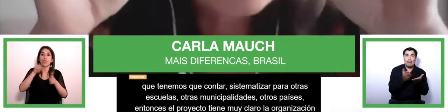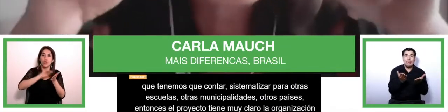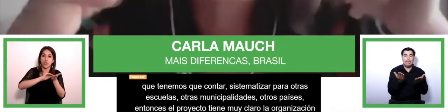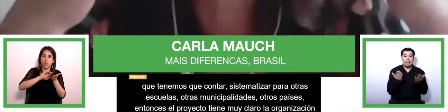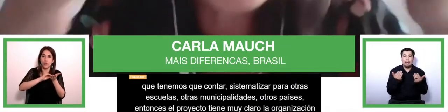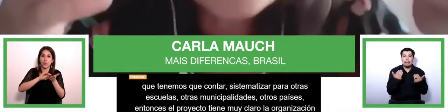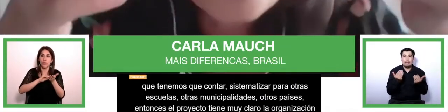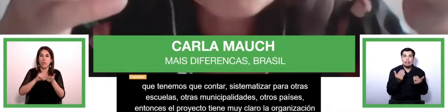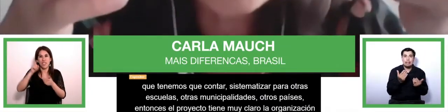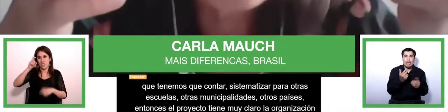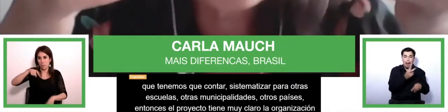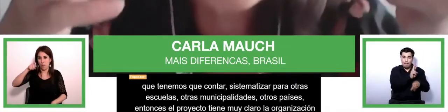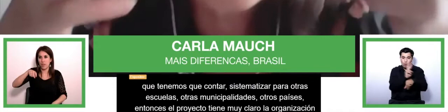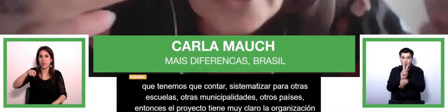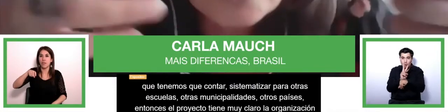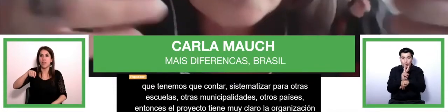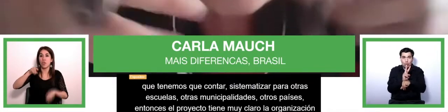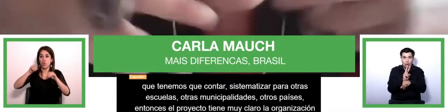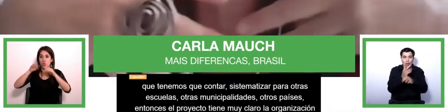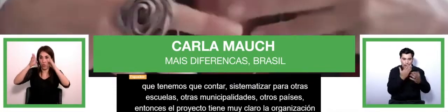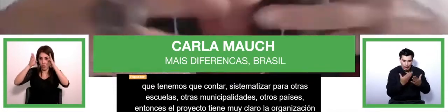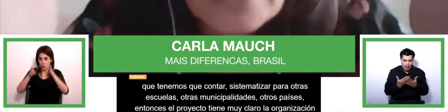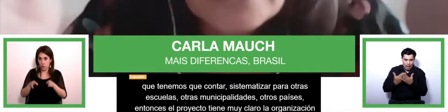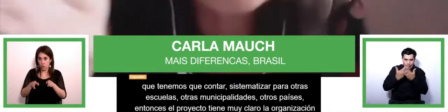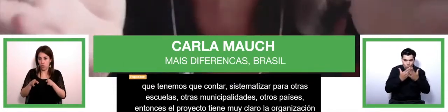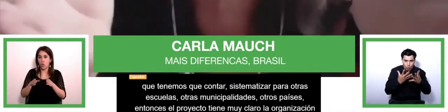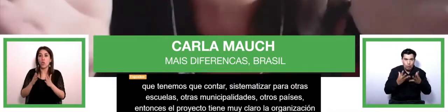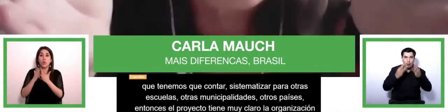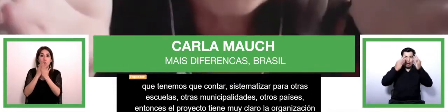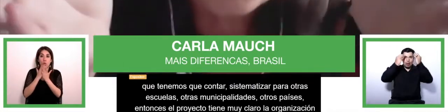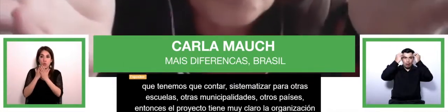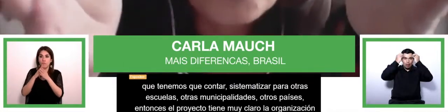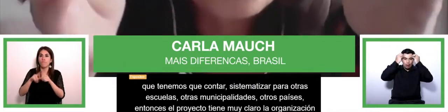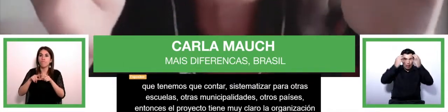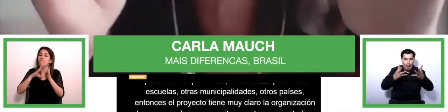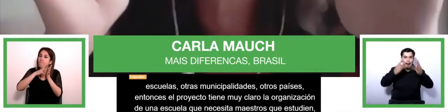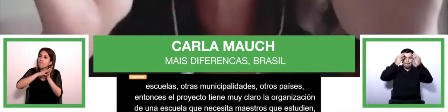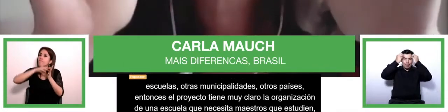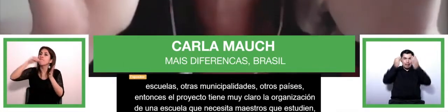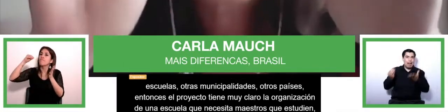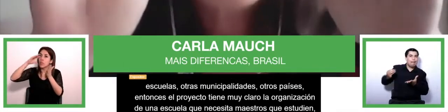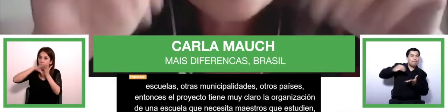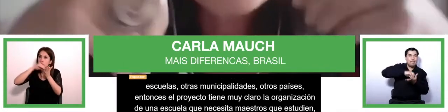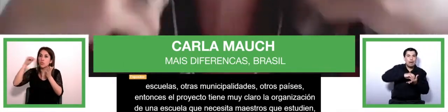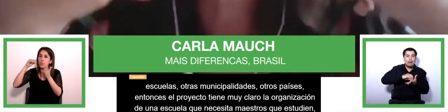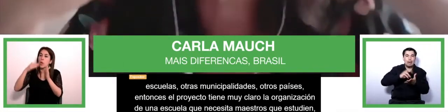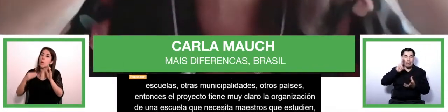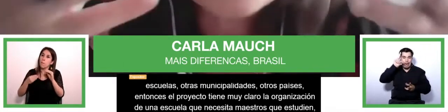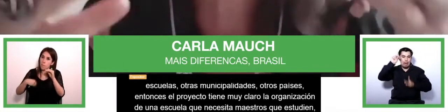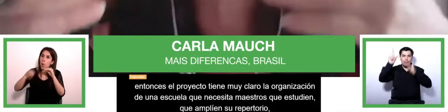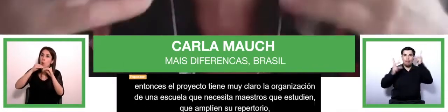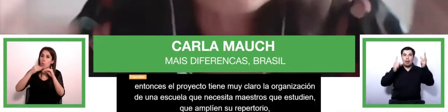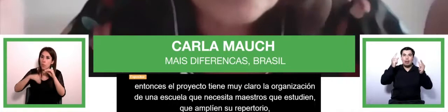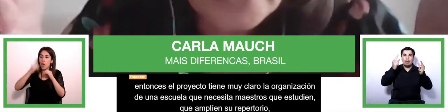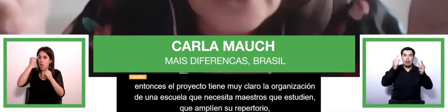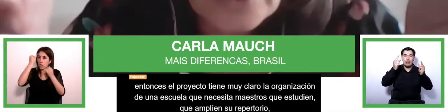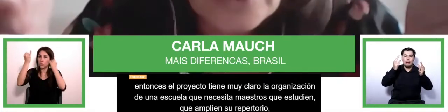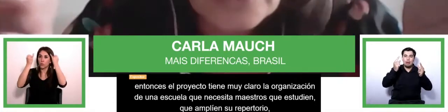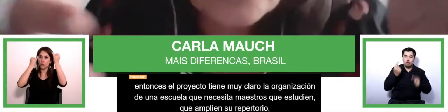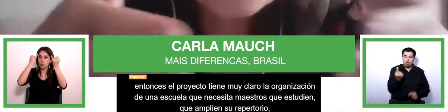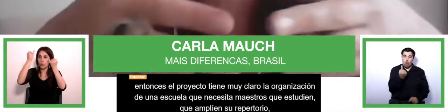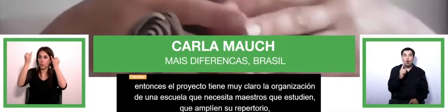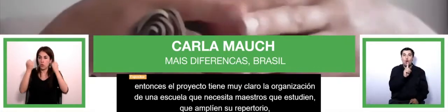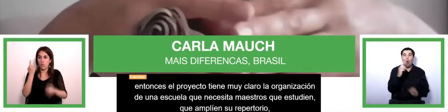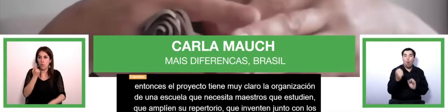necesite maestros que estudian, que amplíen su repertorio, que se inventan junto con los niños.